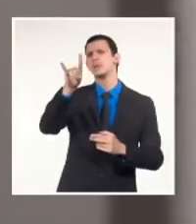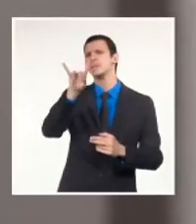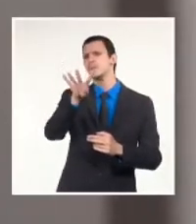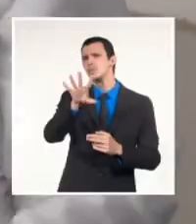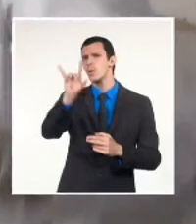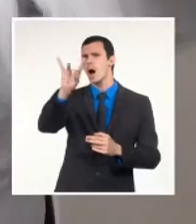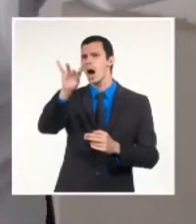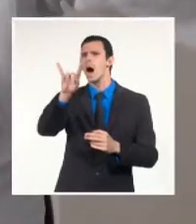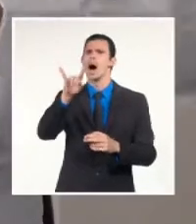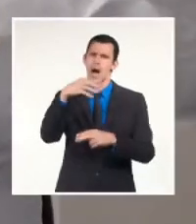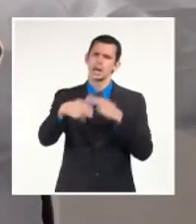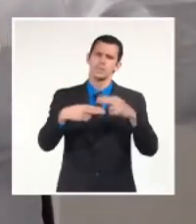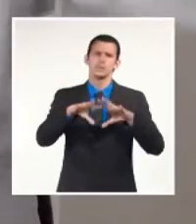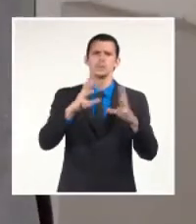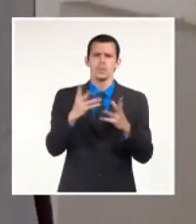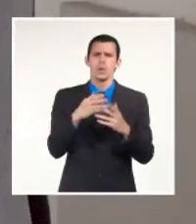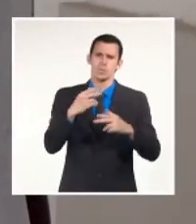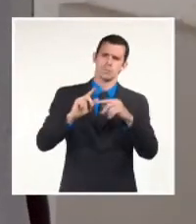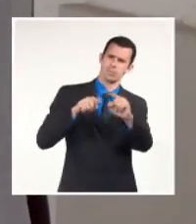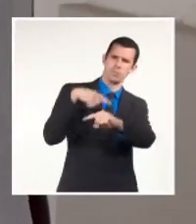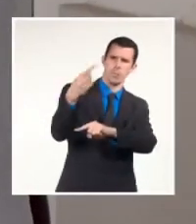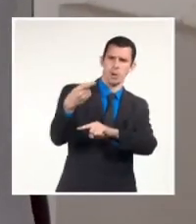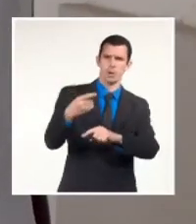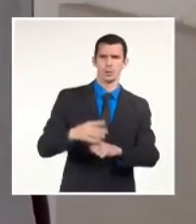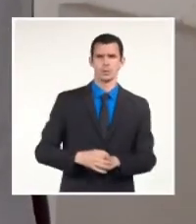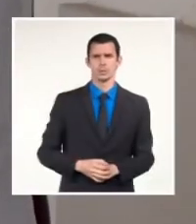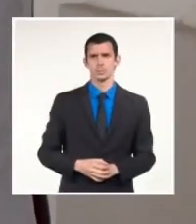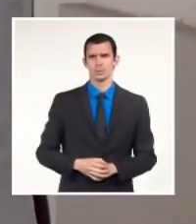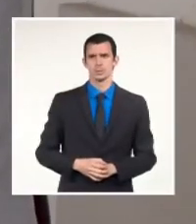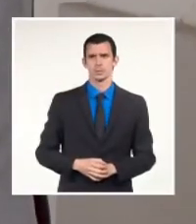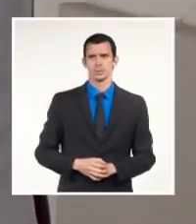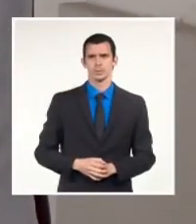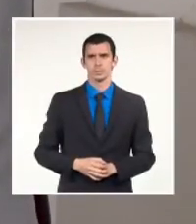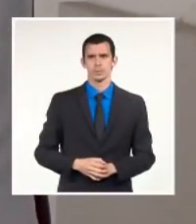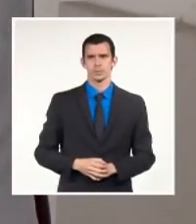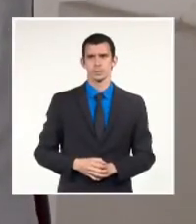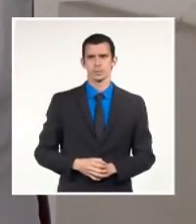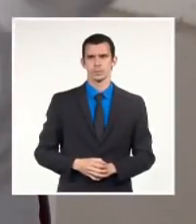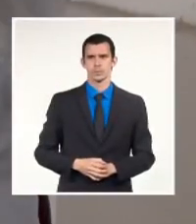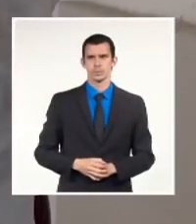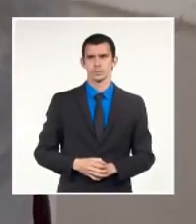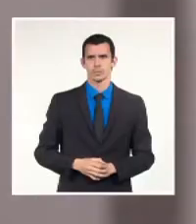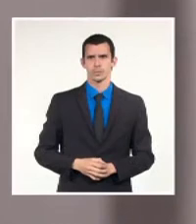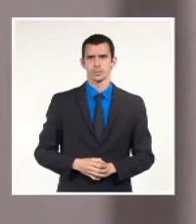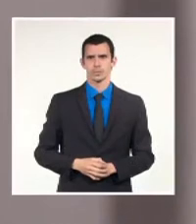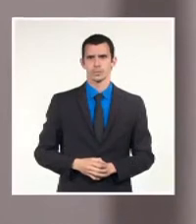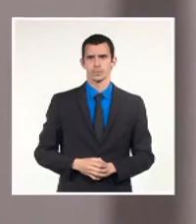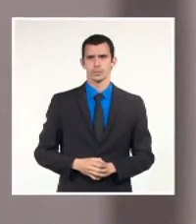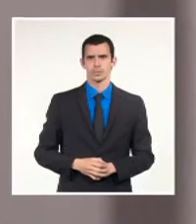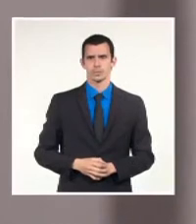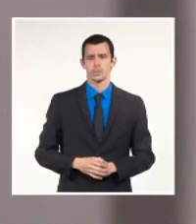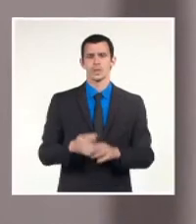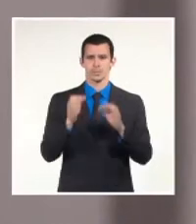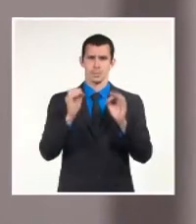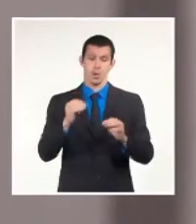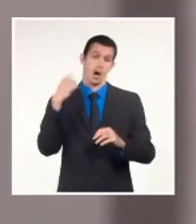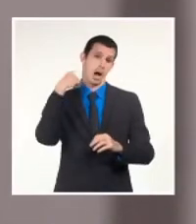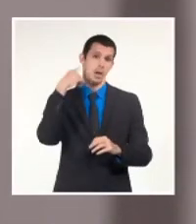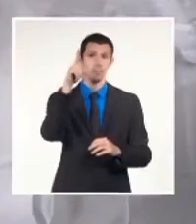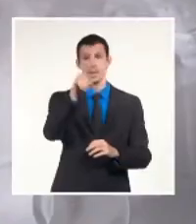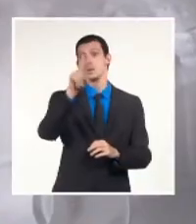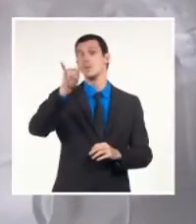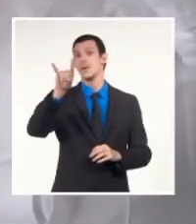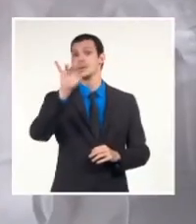de un pueblo es un derecho, todos los pueblos. Las 13 colonias tuvieron una rebelión a punta de alma. ¿Cuál es